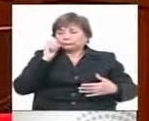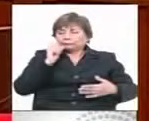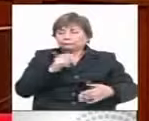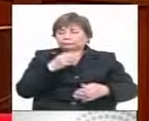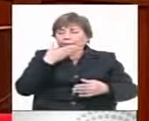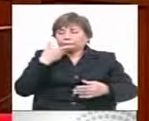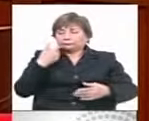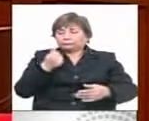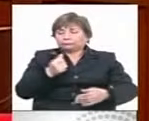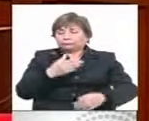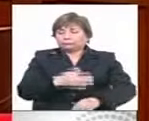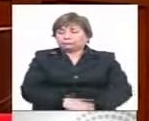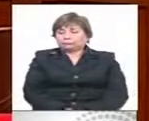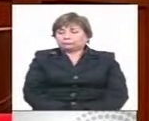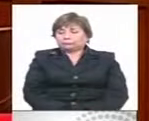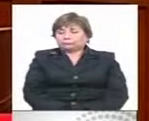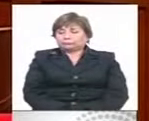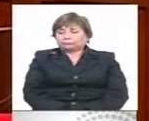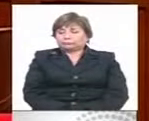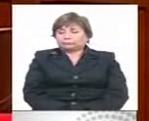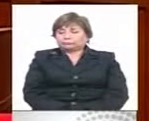hablar mejor.